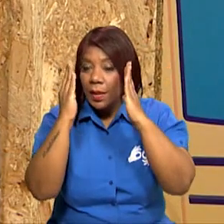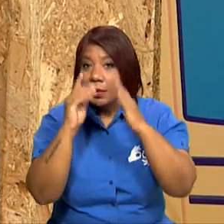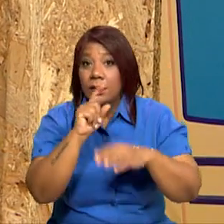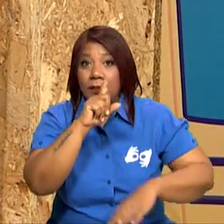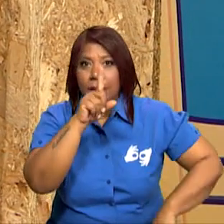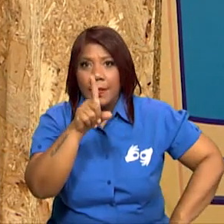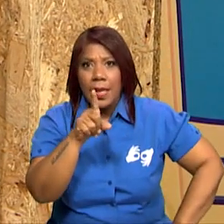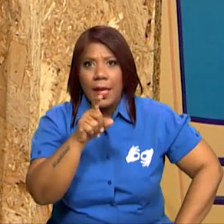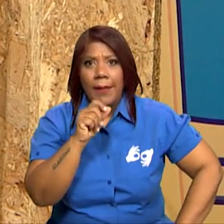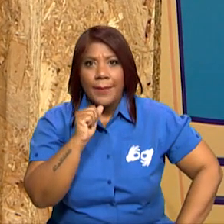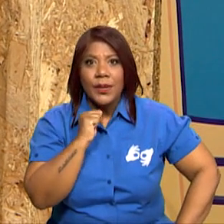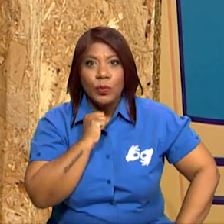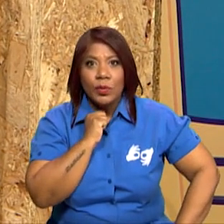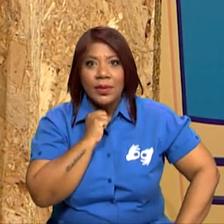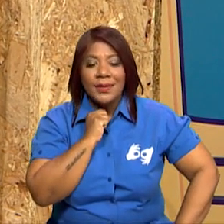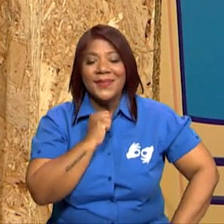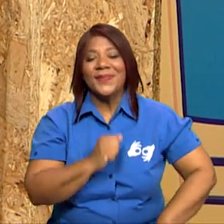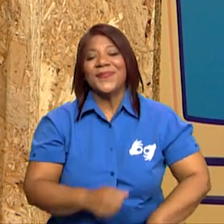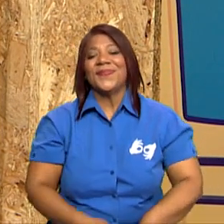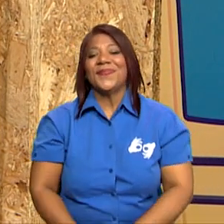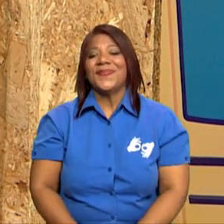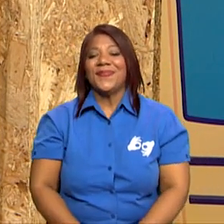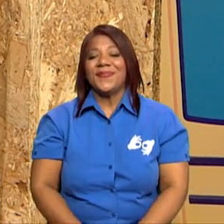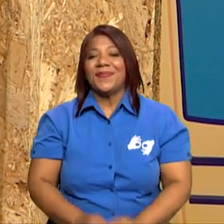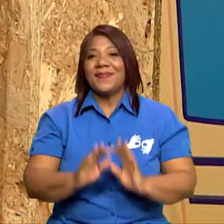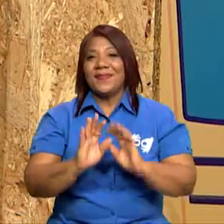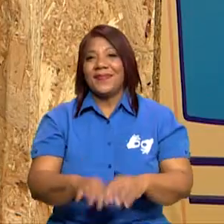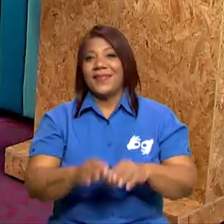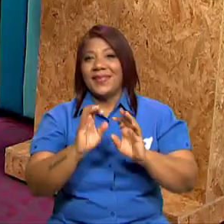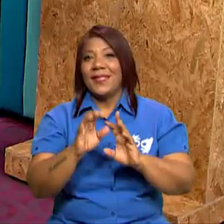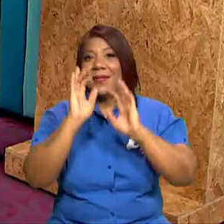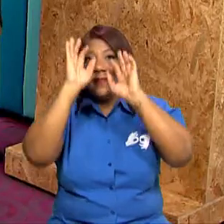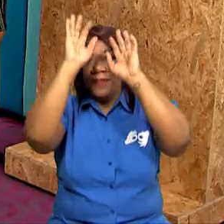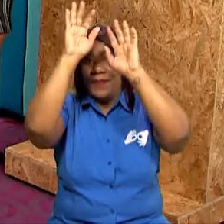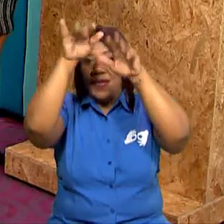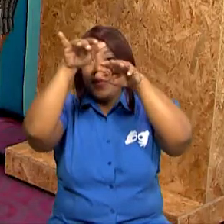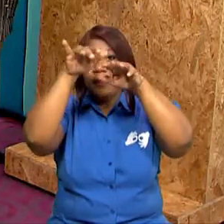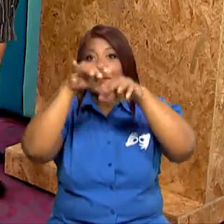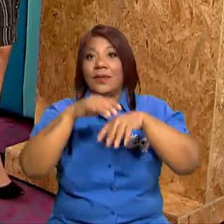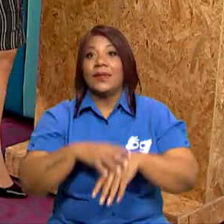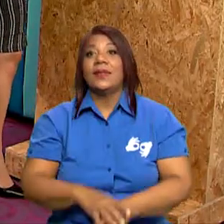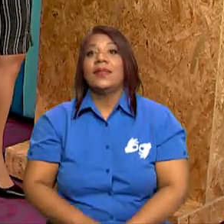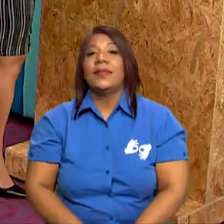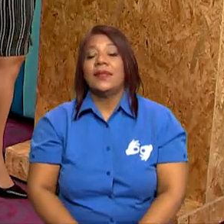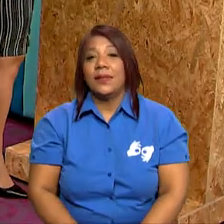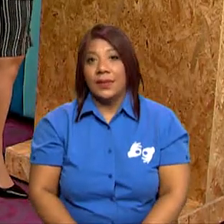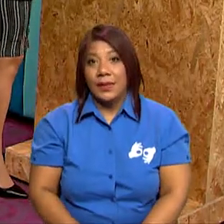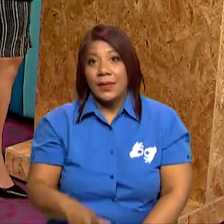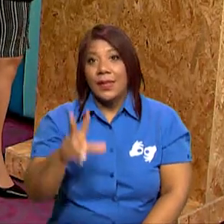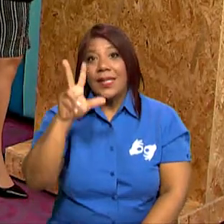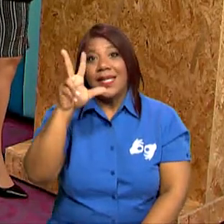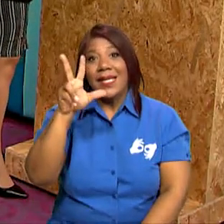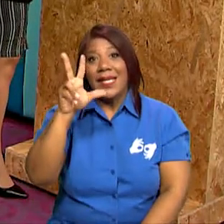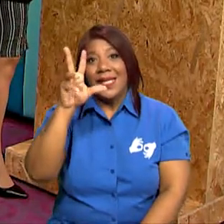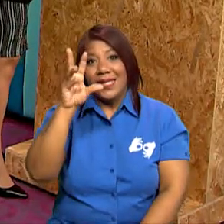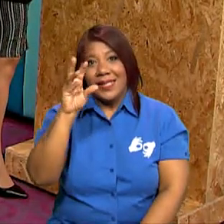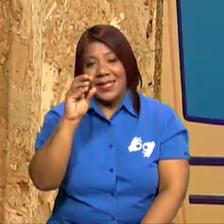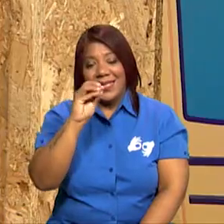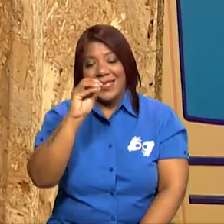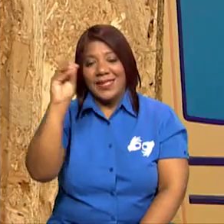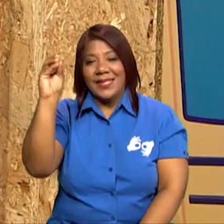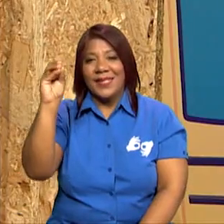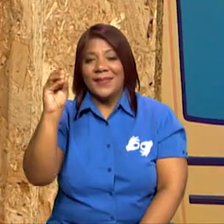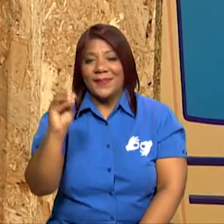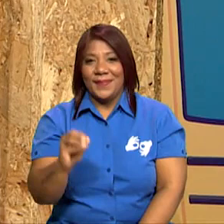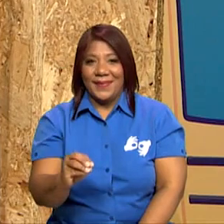gráfica. Está bien, maestra. Y el baloncesto entonces llegaba hasta el 30%. Muy bien.